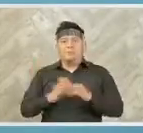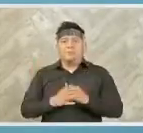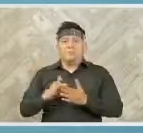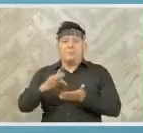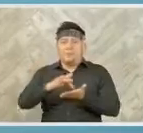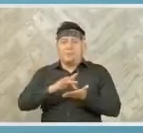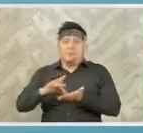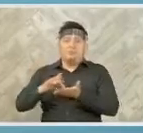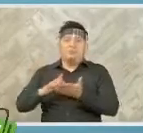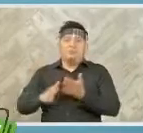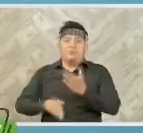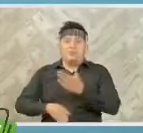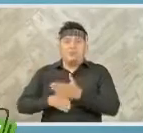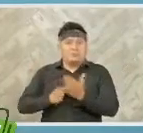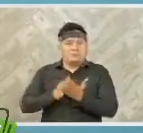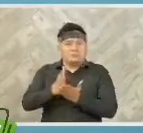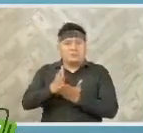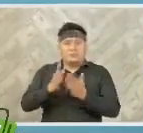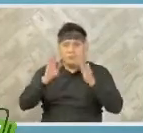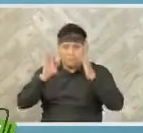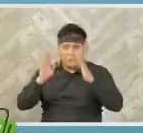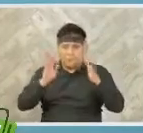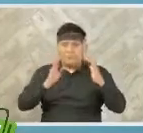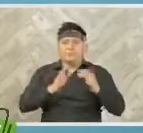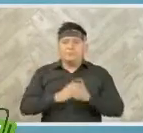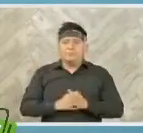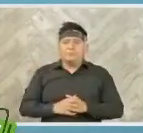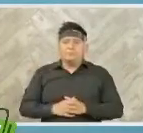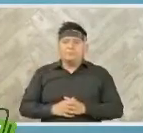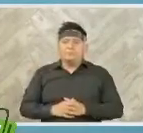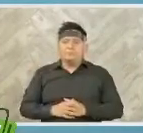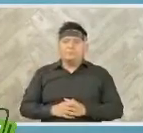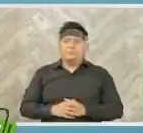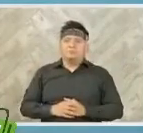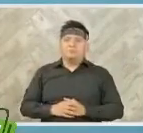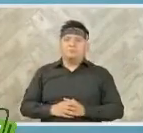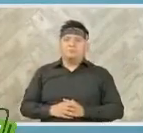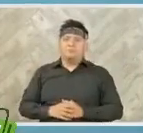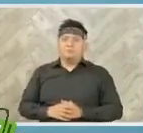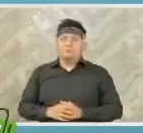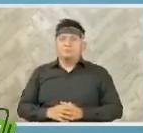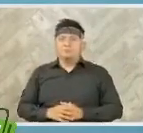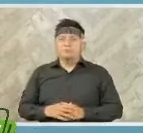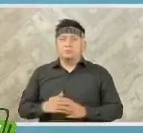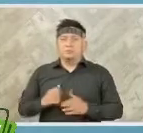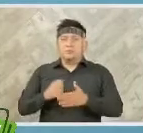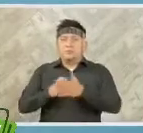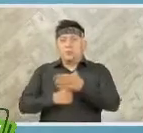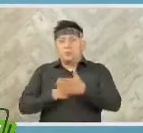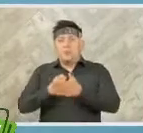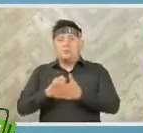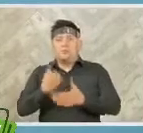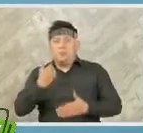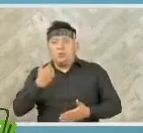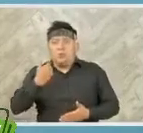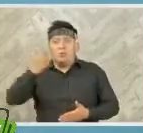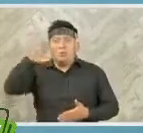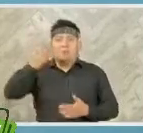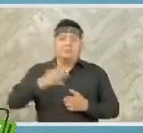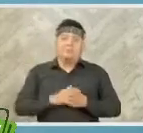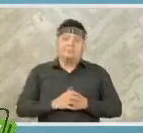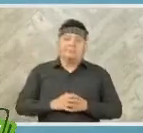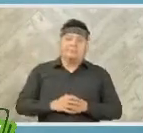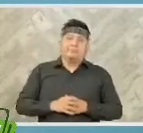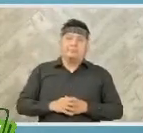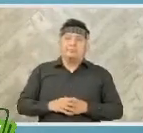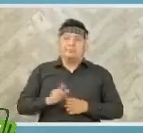participación constante de los diferentes enfoques que se encuentran presentes en nuestra mesa de víctimas, como lo son los adultos mayores, las personas en